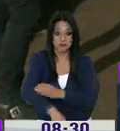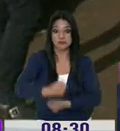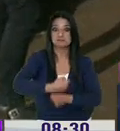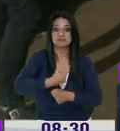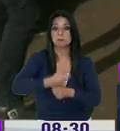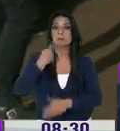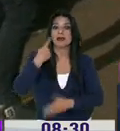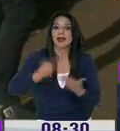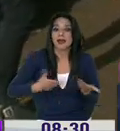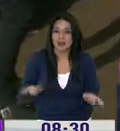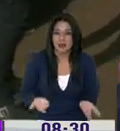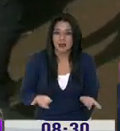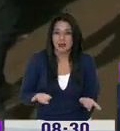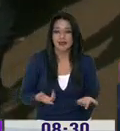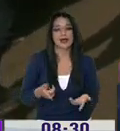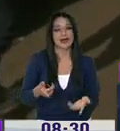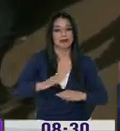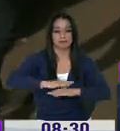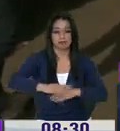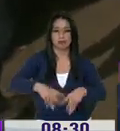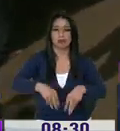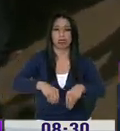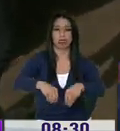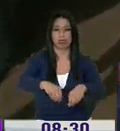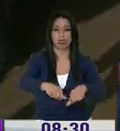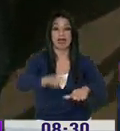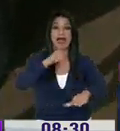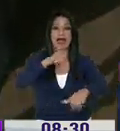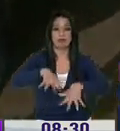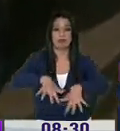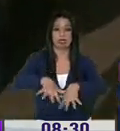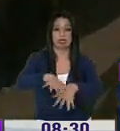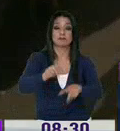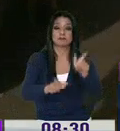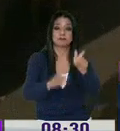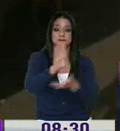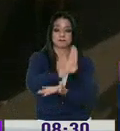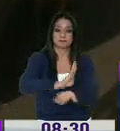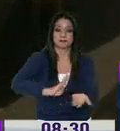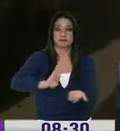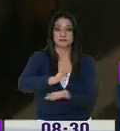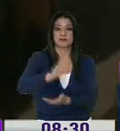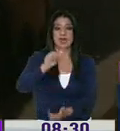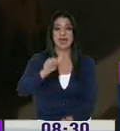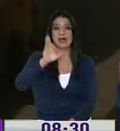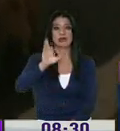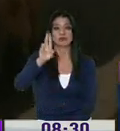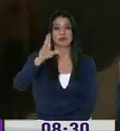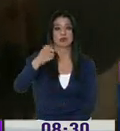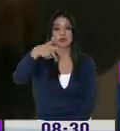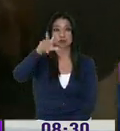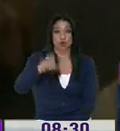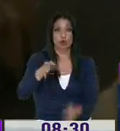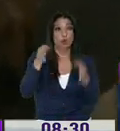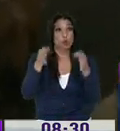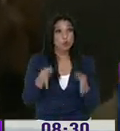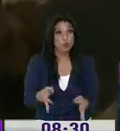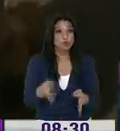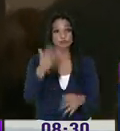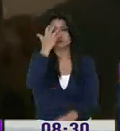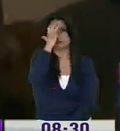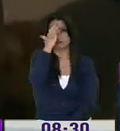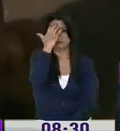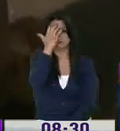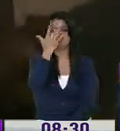y es que las condiciones ameritan acá los vecinos del barrio atucucho exactamente en laderas del cisne están sumamente preocupados